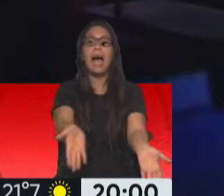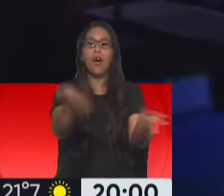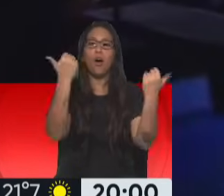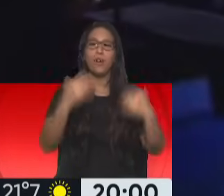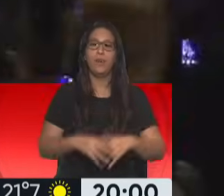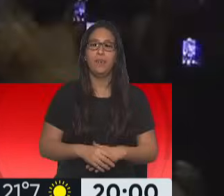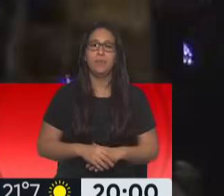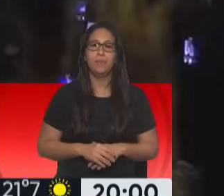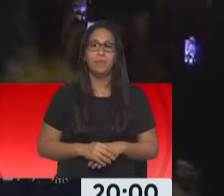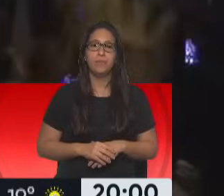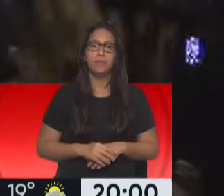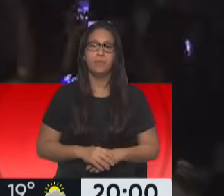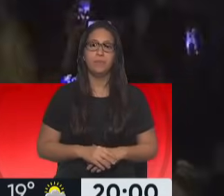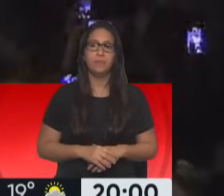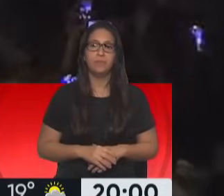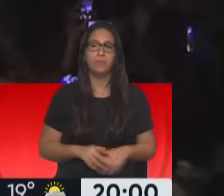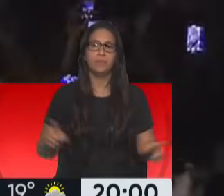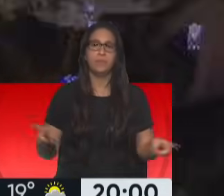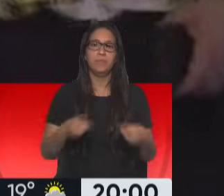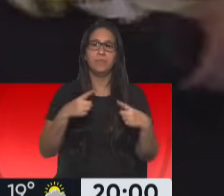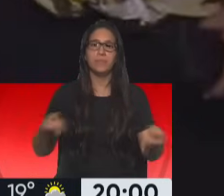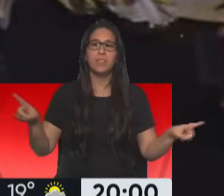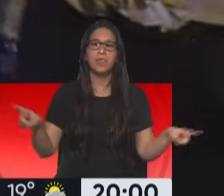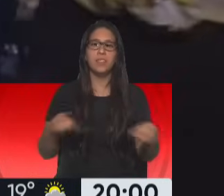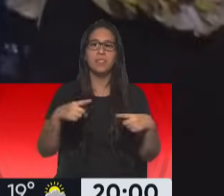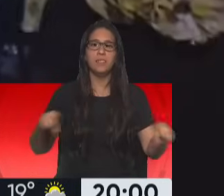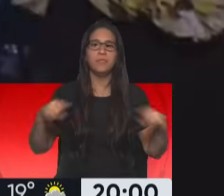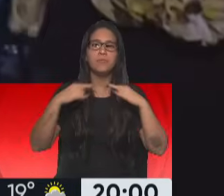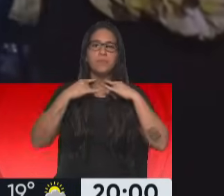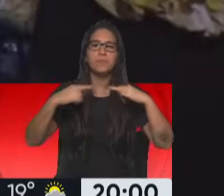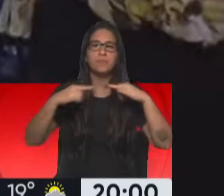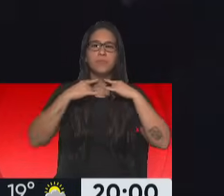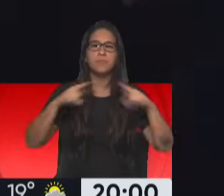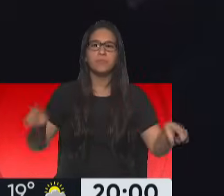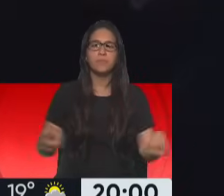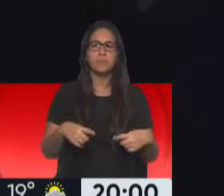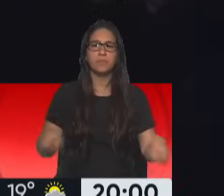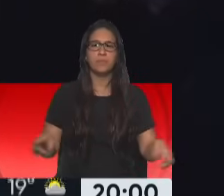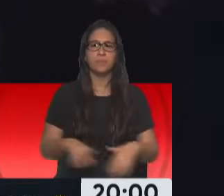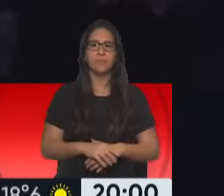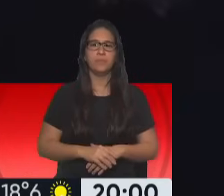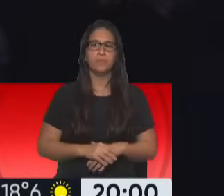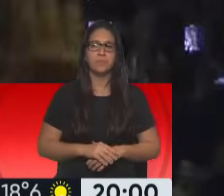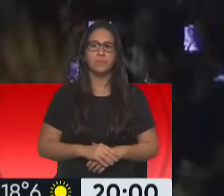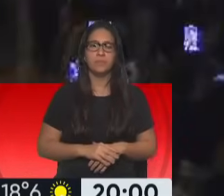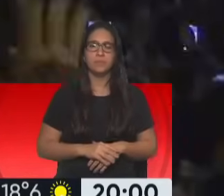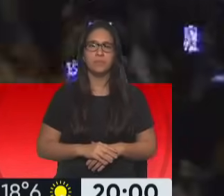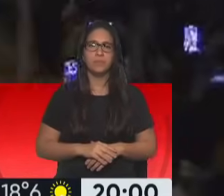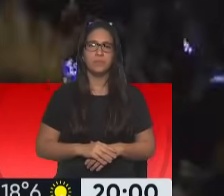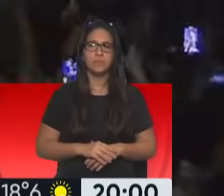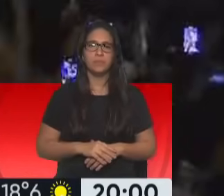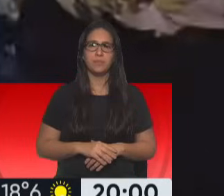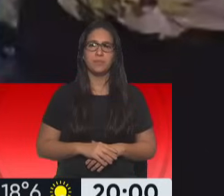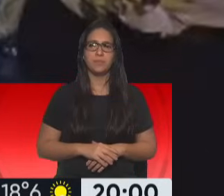Para que vean que los pibes cambiaron de idea. Llevan la bandera